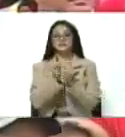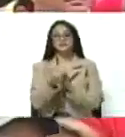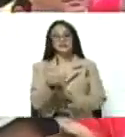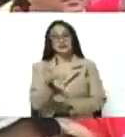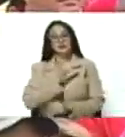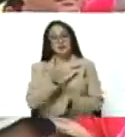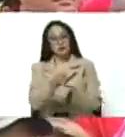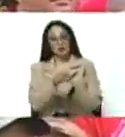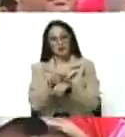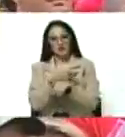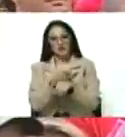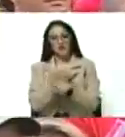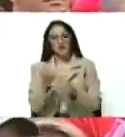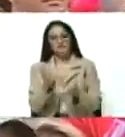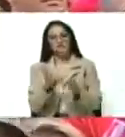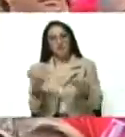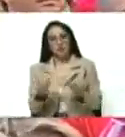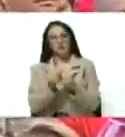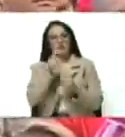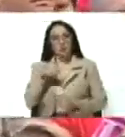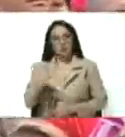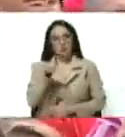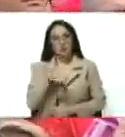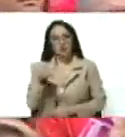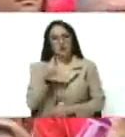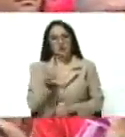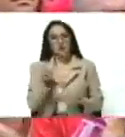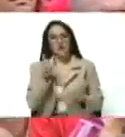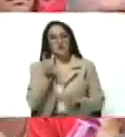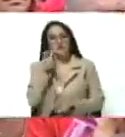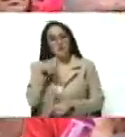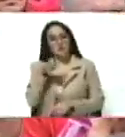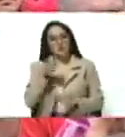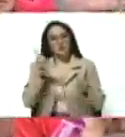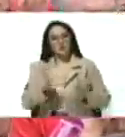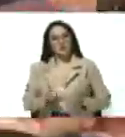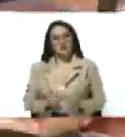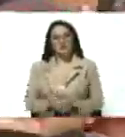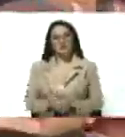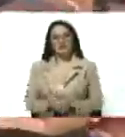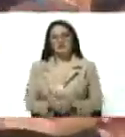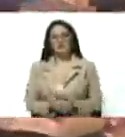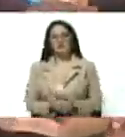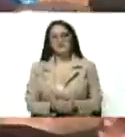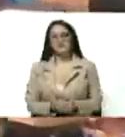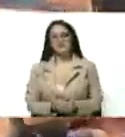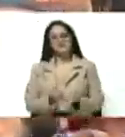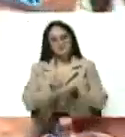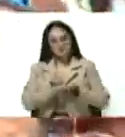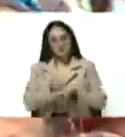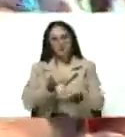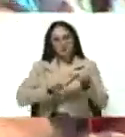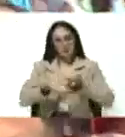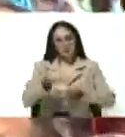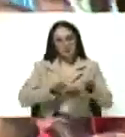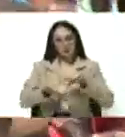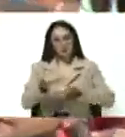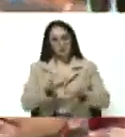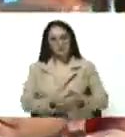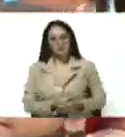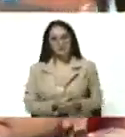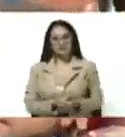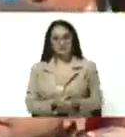de gobierno. Pues vamos a gobernar junto al pueblo en lo que el pueblo decida, ¿ves? Vamos a ayudarnos, entre